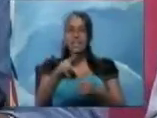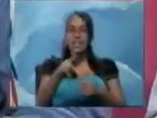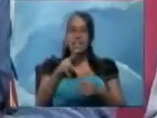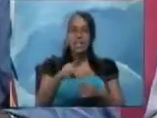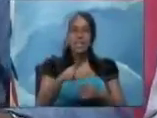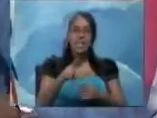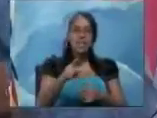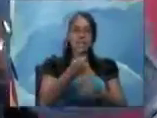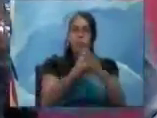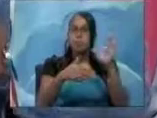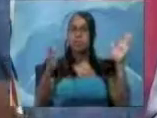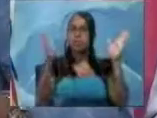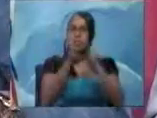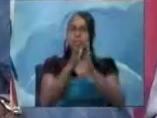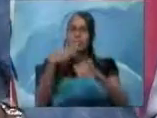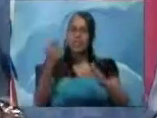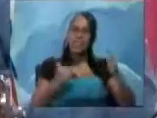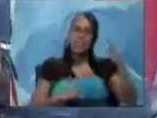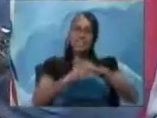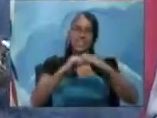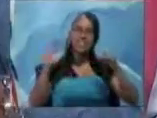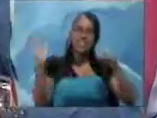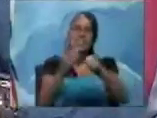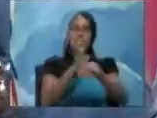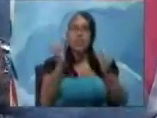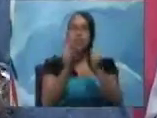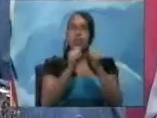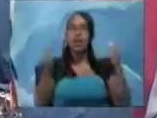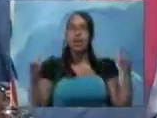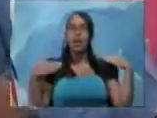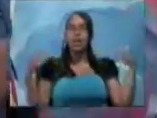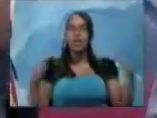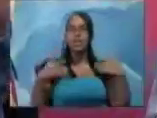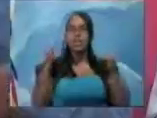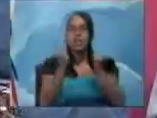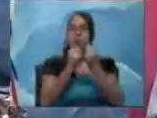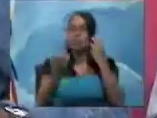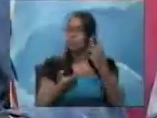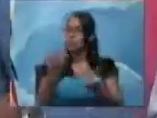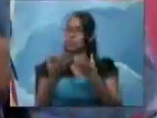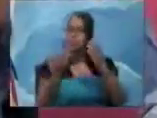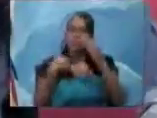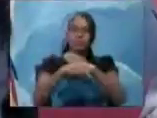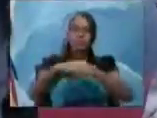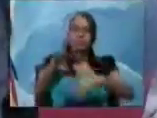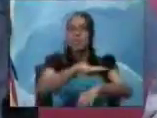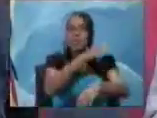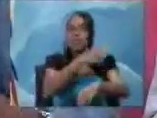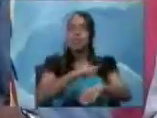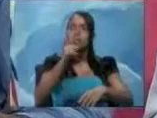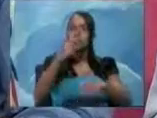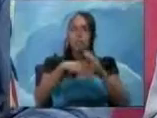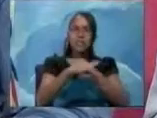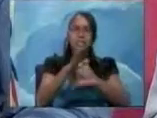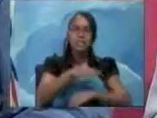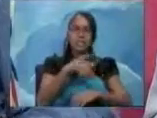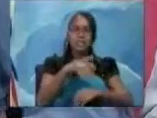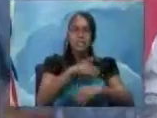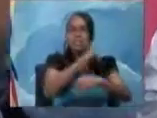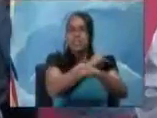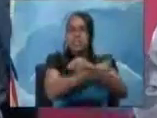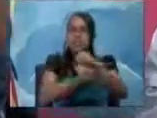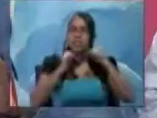espíritu santo que te llene con alegría con fuego y vas a cantar vas a sentir el poder de